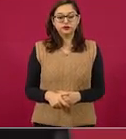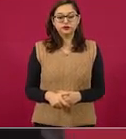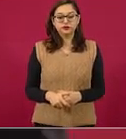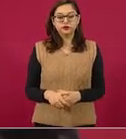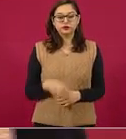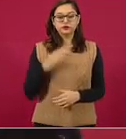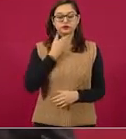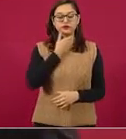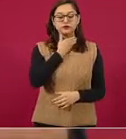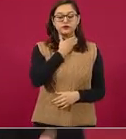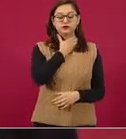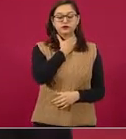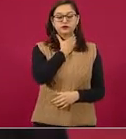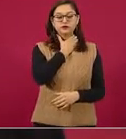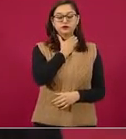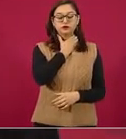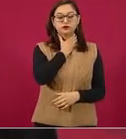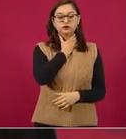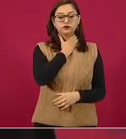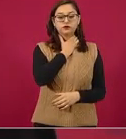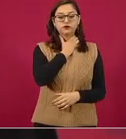Para tener todos los